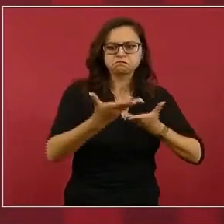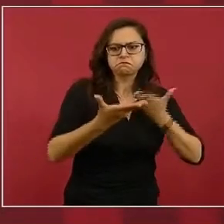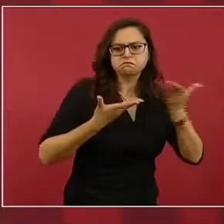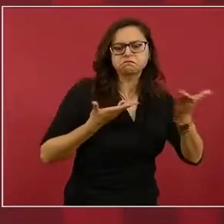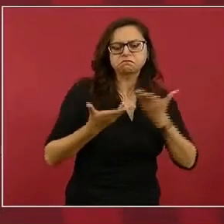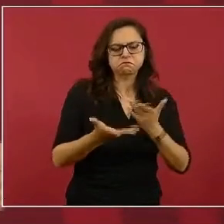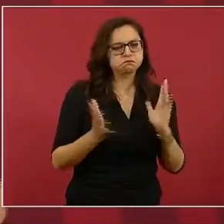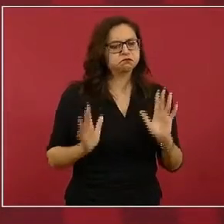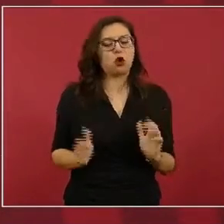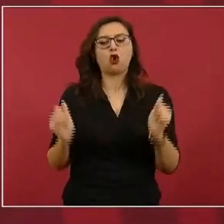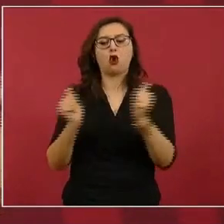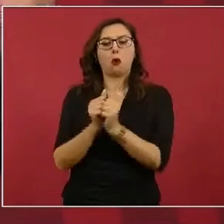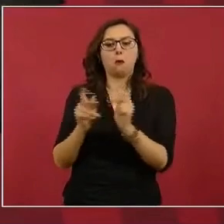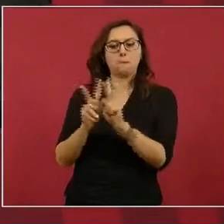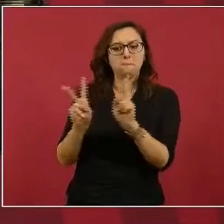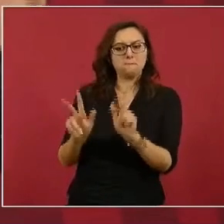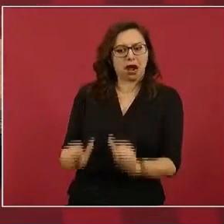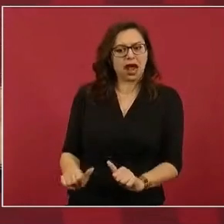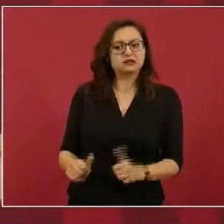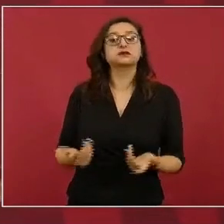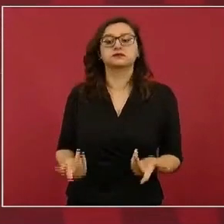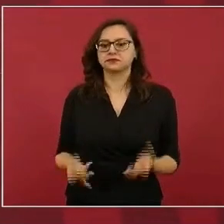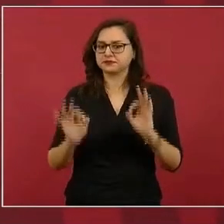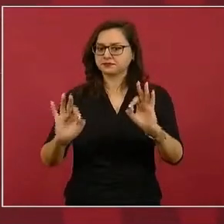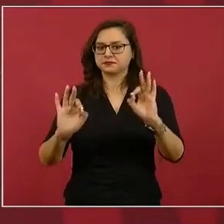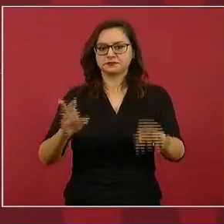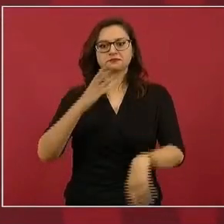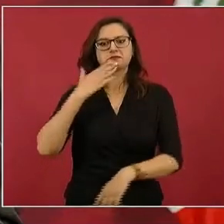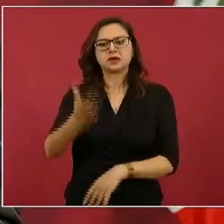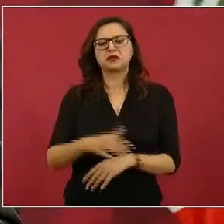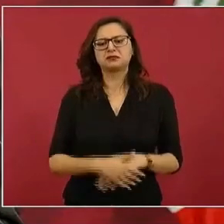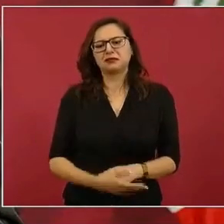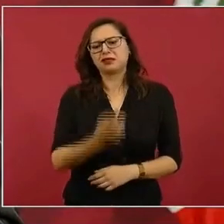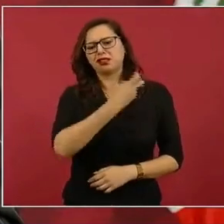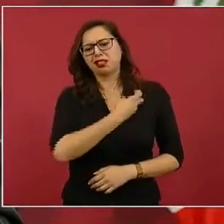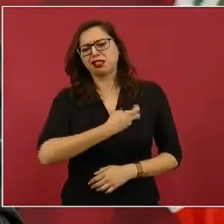insultos. Presidente,